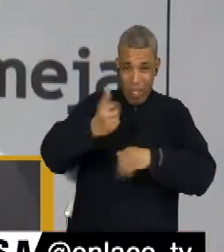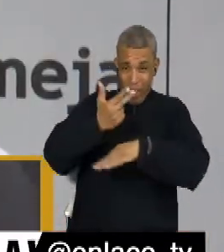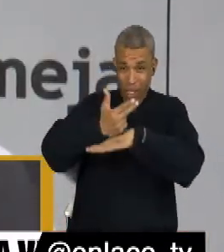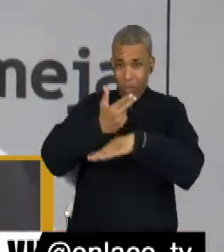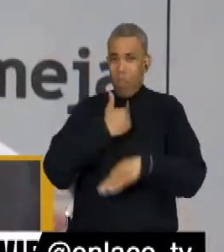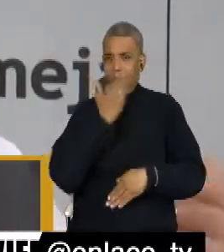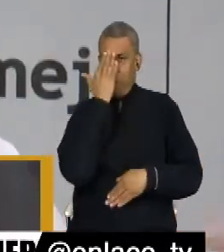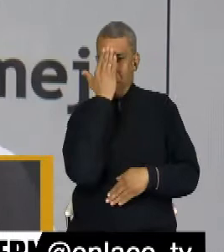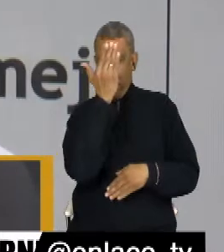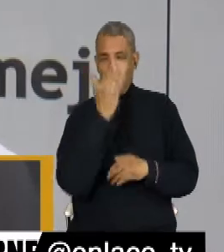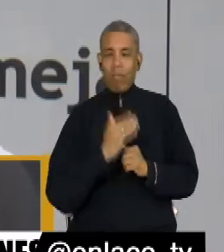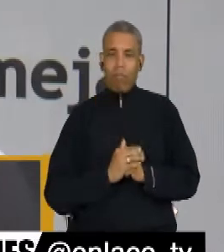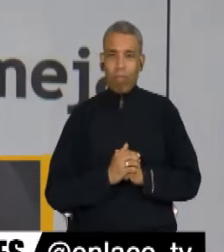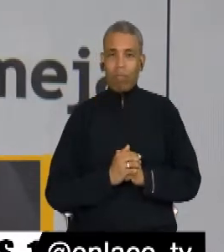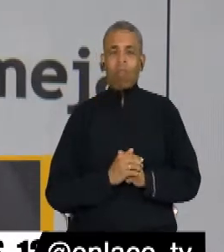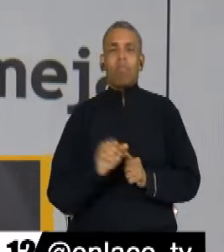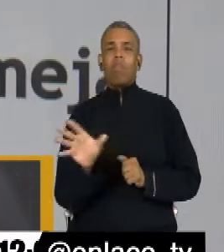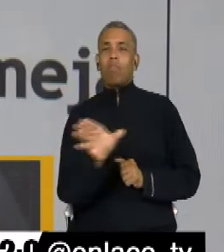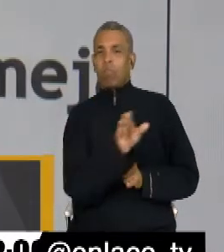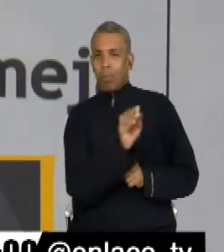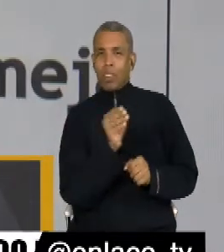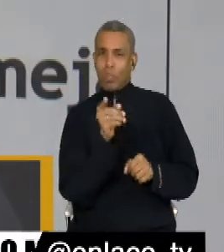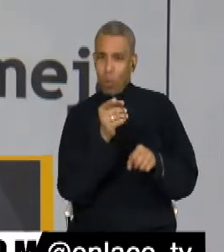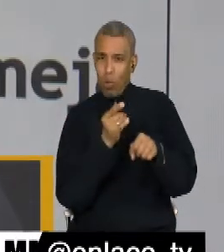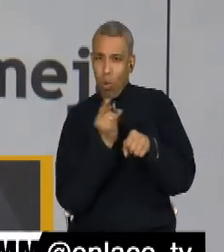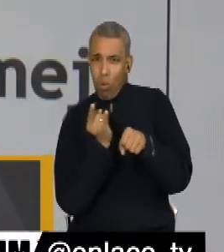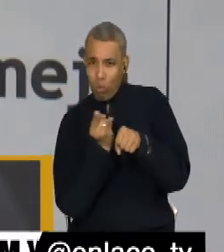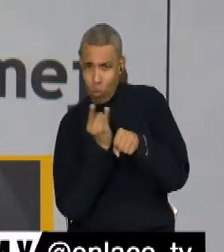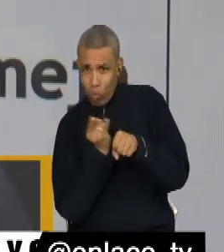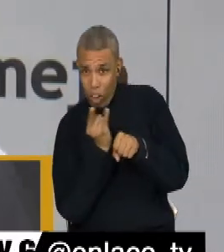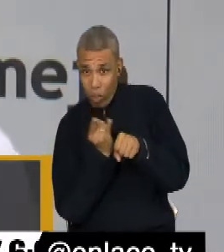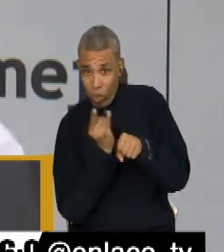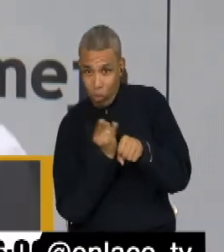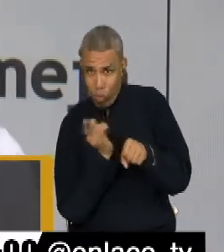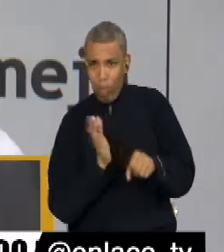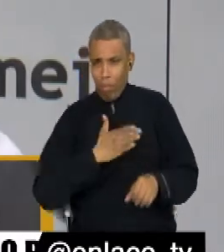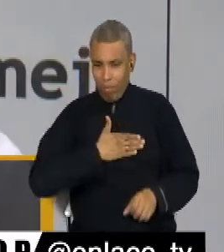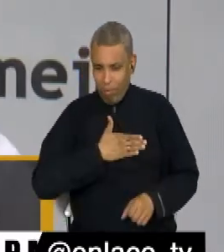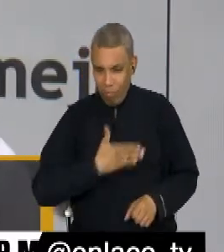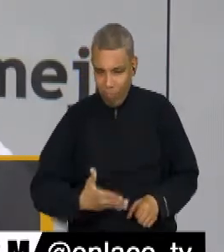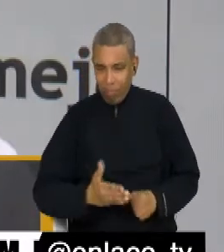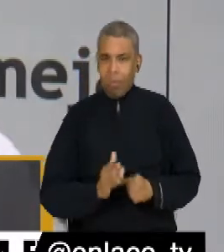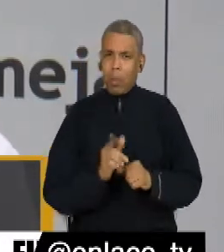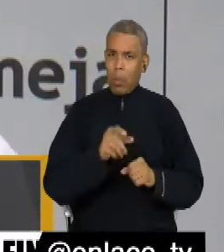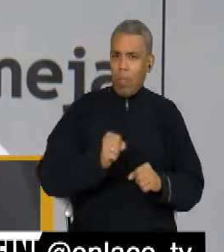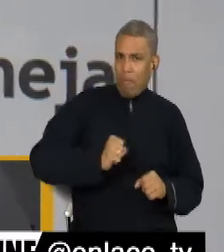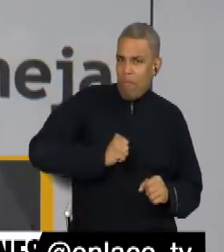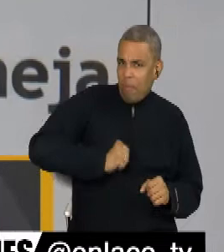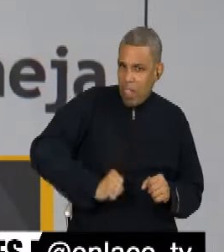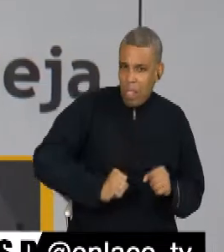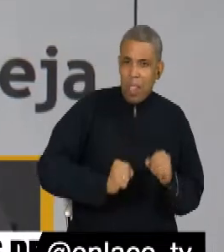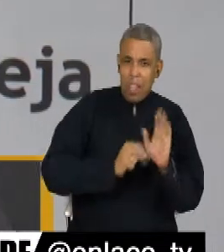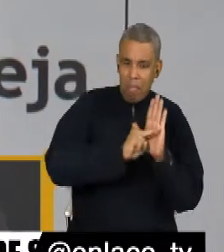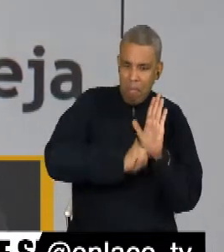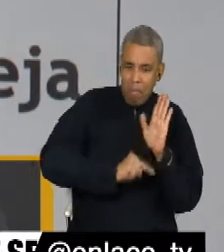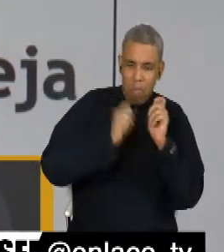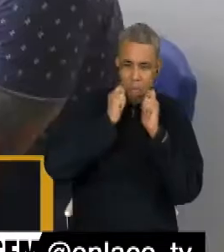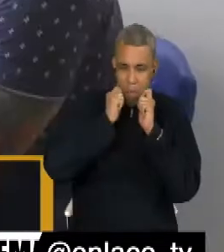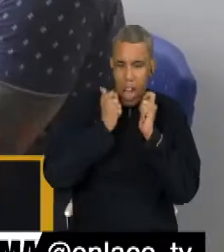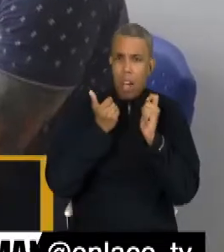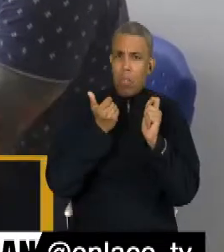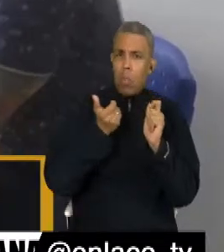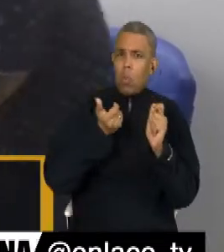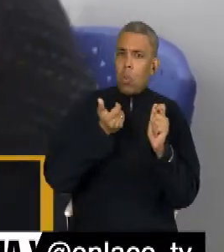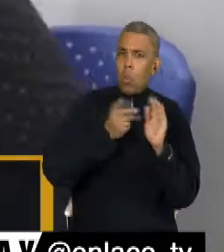Barranca Bermeja, a todos los usuarios de los servicios que ofrece el Ministerio Público en Derechos Humanos, en Penal y Policivo, en